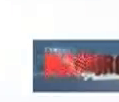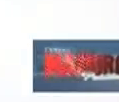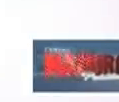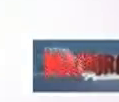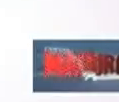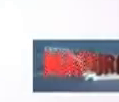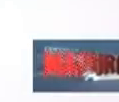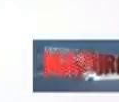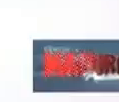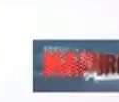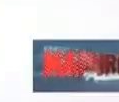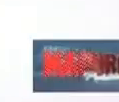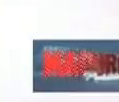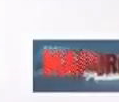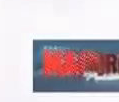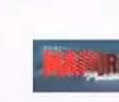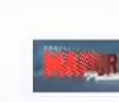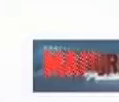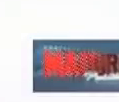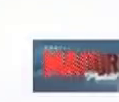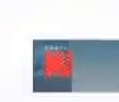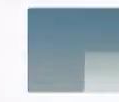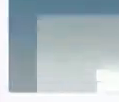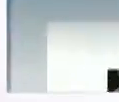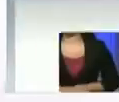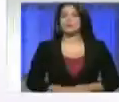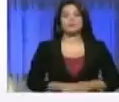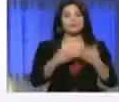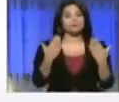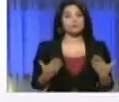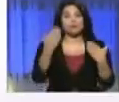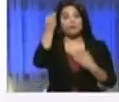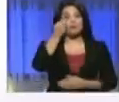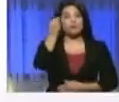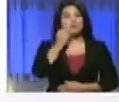mañana, ¿verdad? Pero